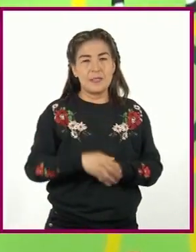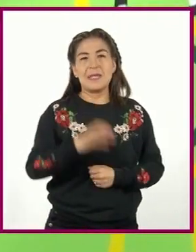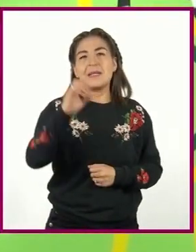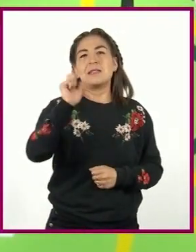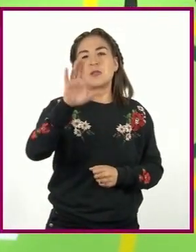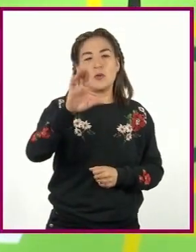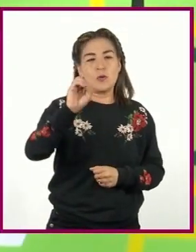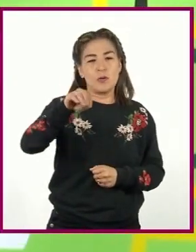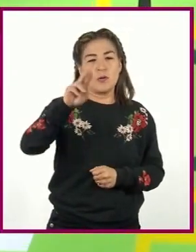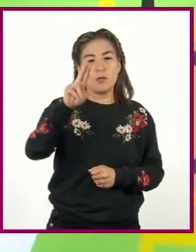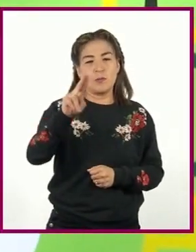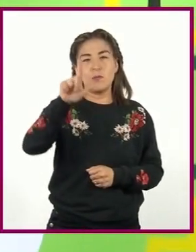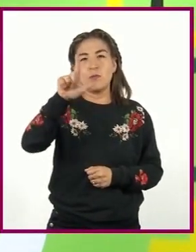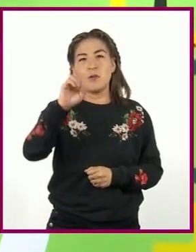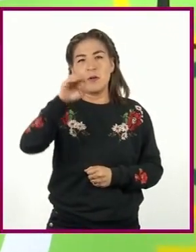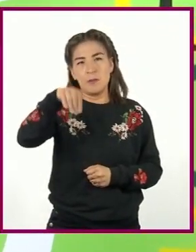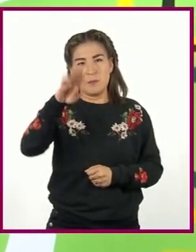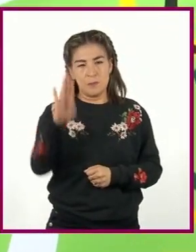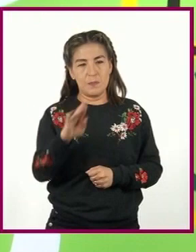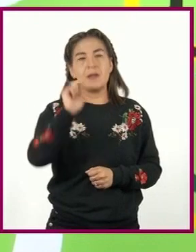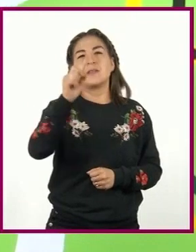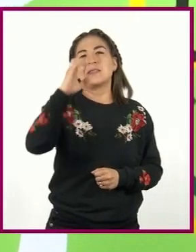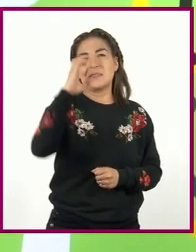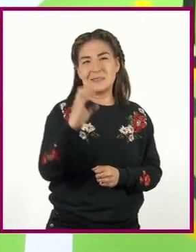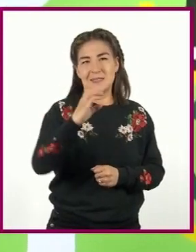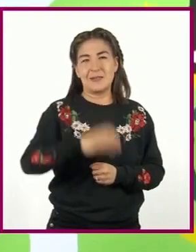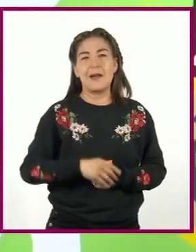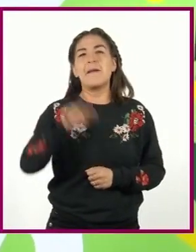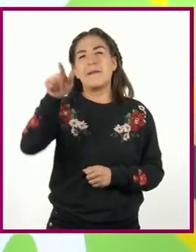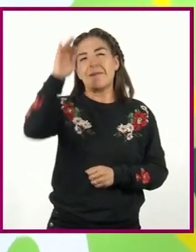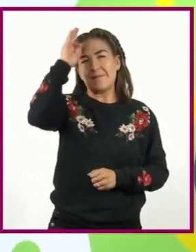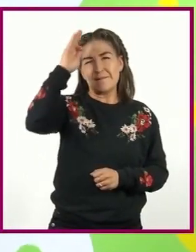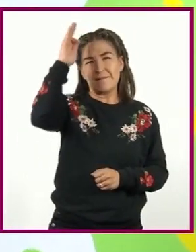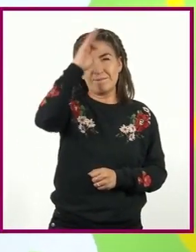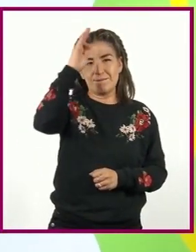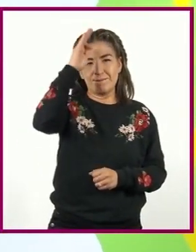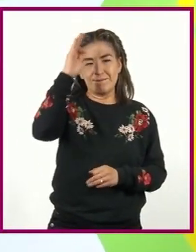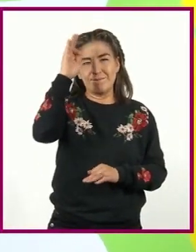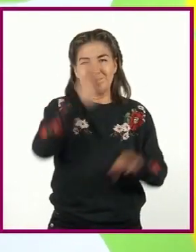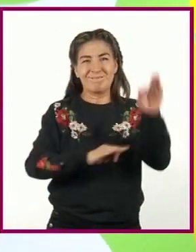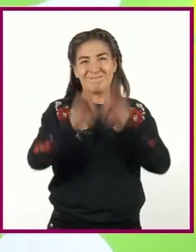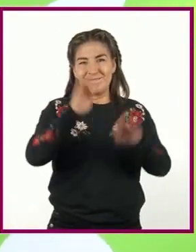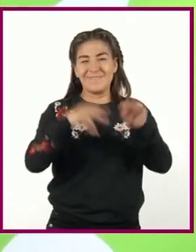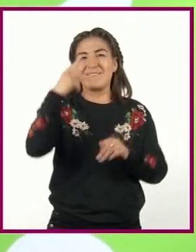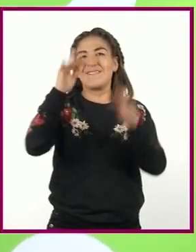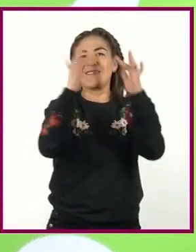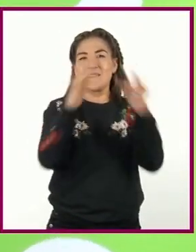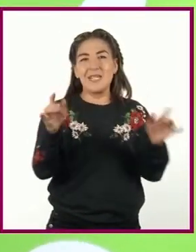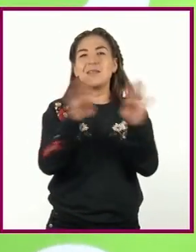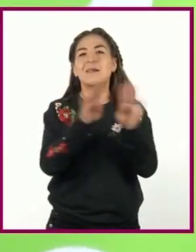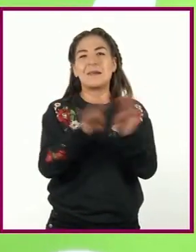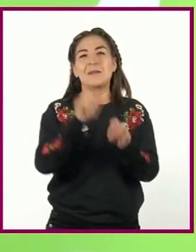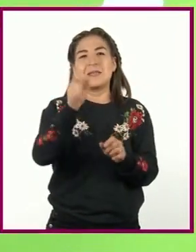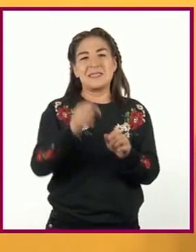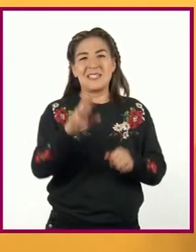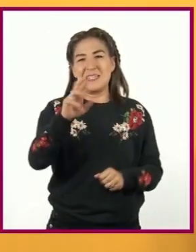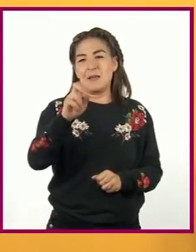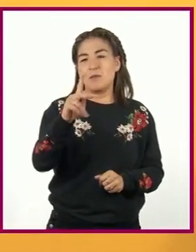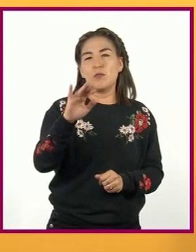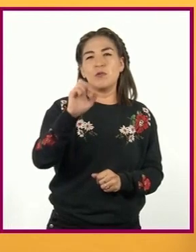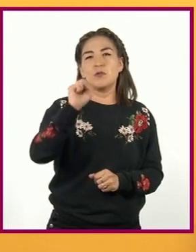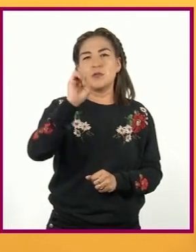Coulomb, en honor a Charles Coulomb, un físico francés que estudió las fuerzas de atracción y repulsión